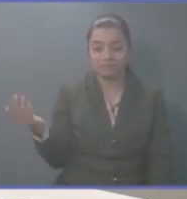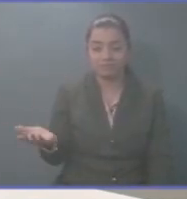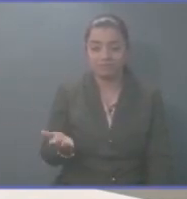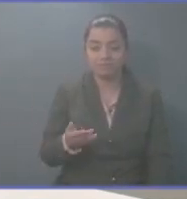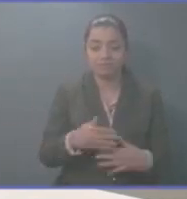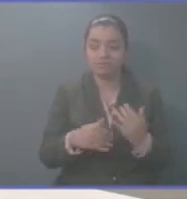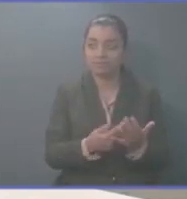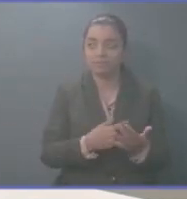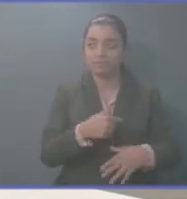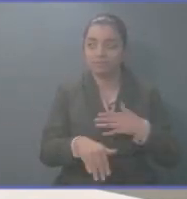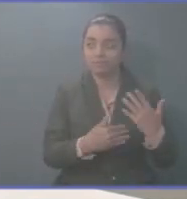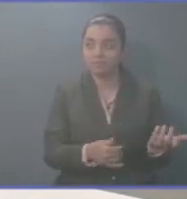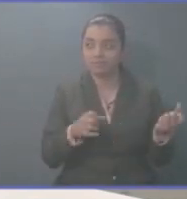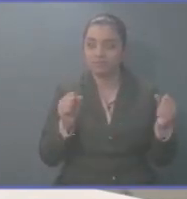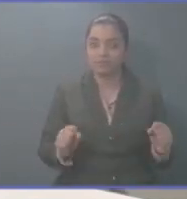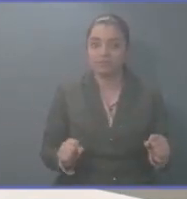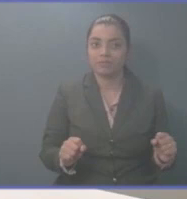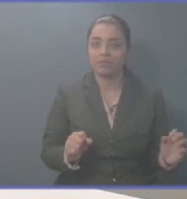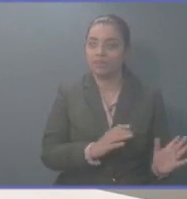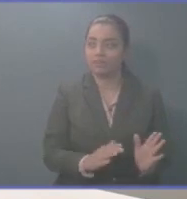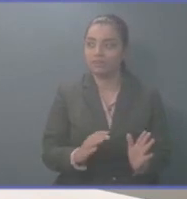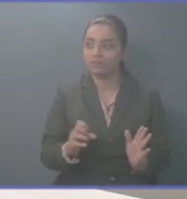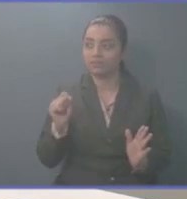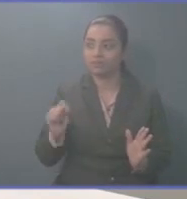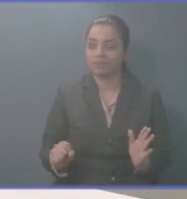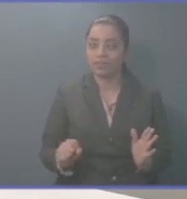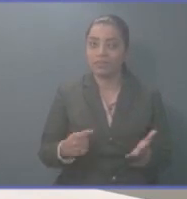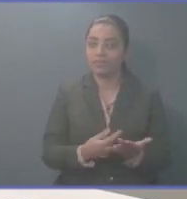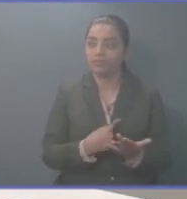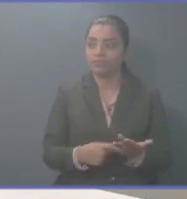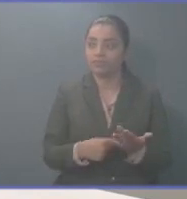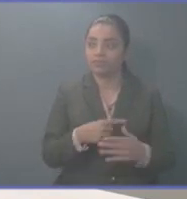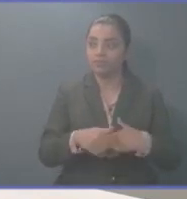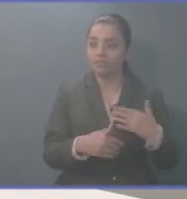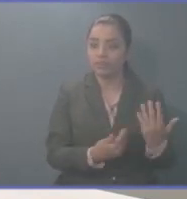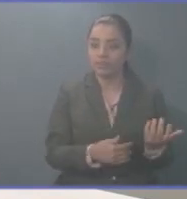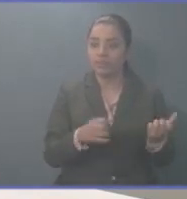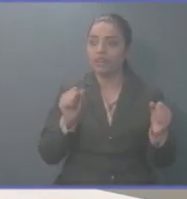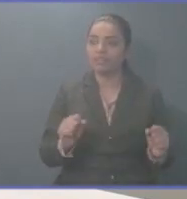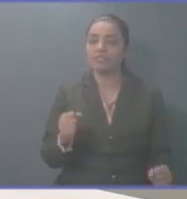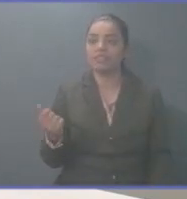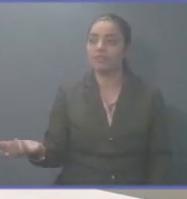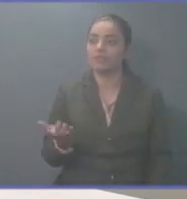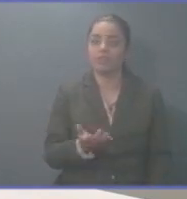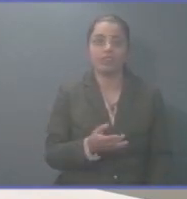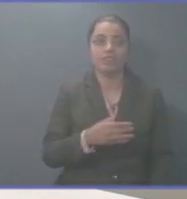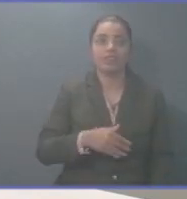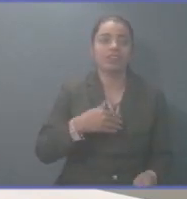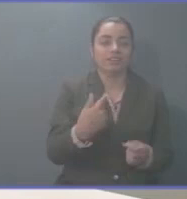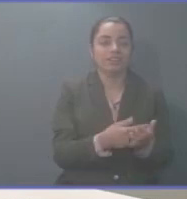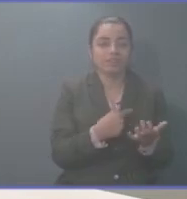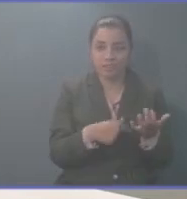población, y es lamentable realmente que personas, y te voy a dar nombre y apellido, como un Walter Araujo,